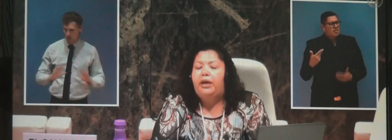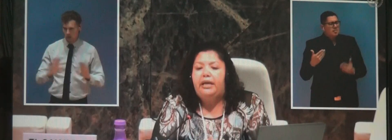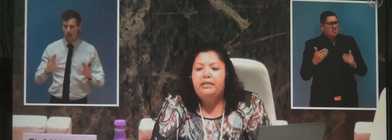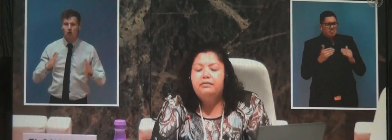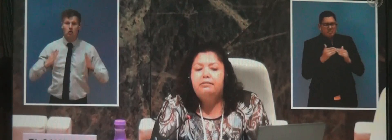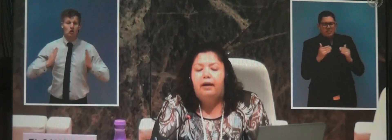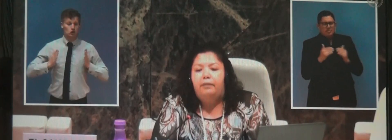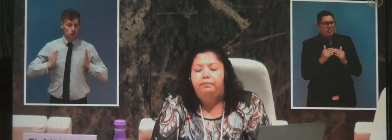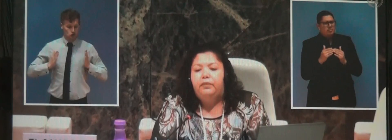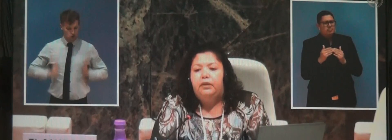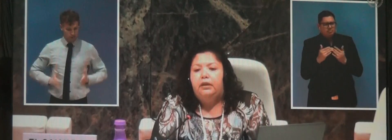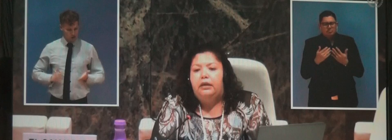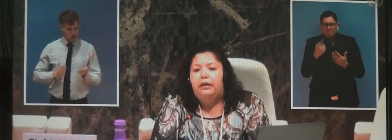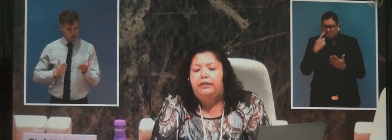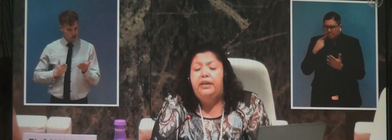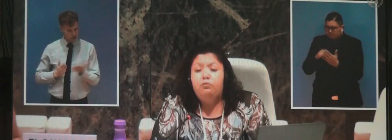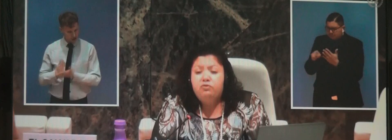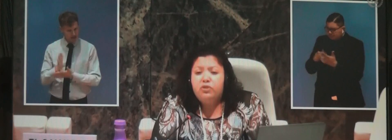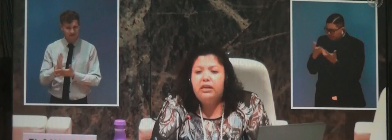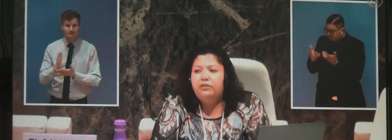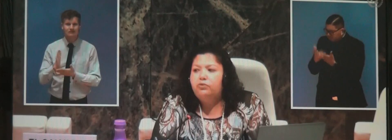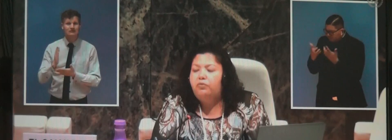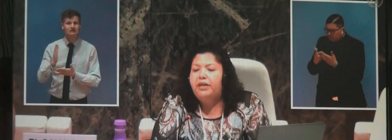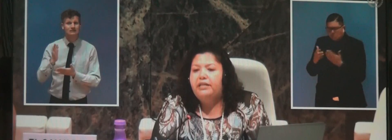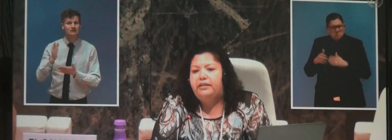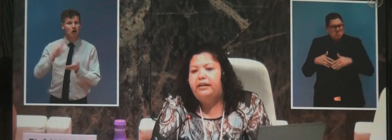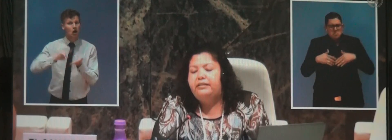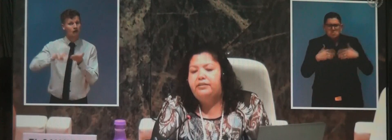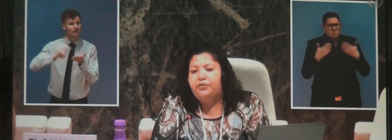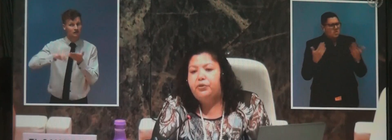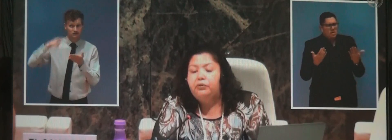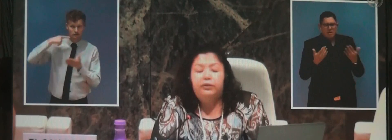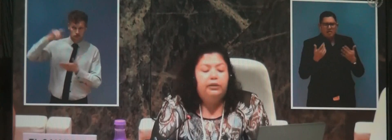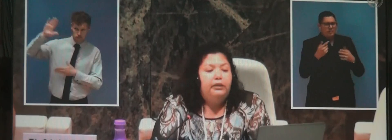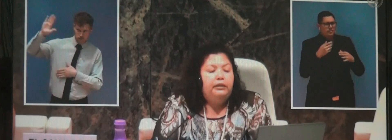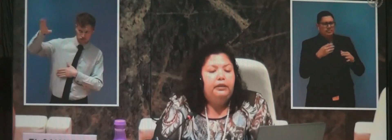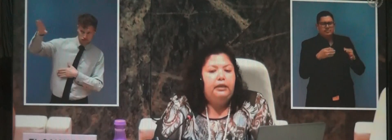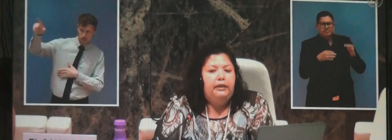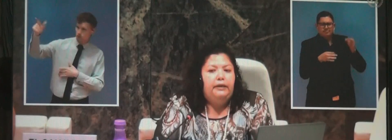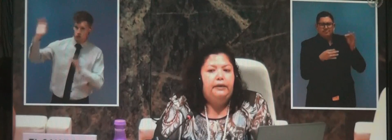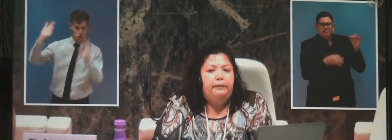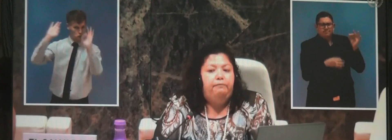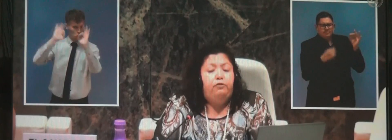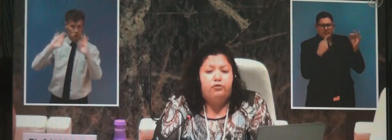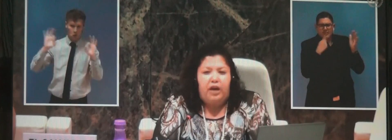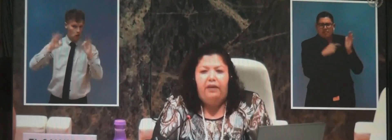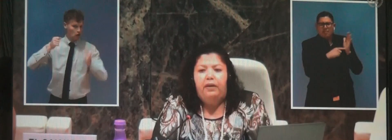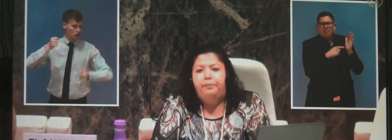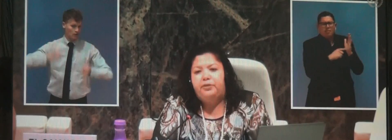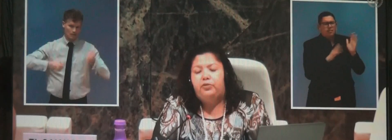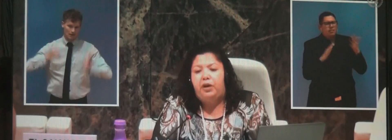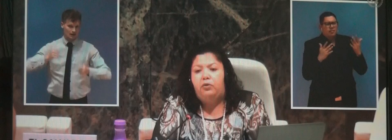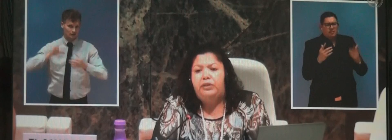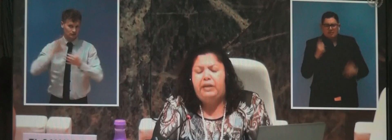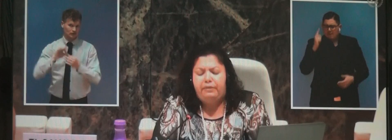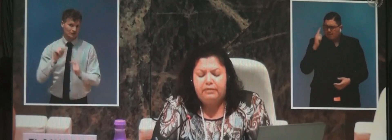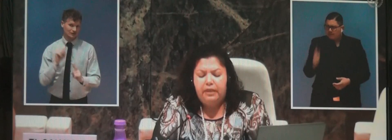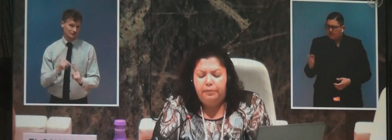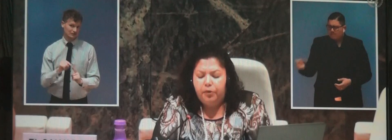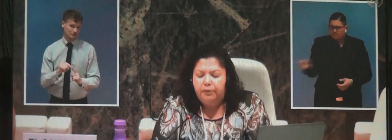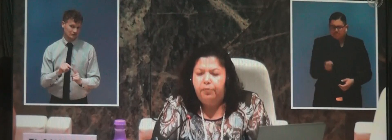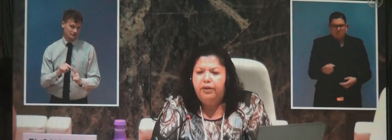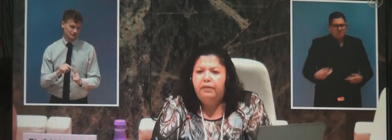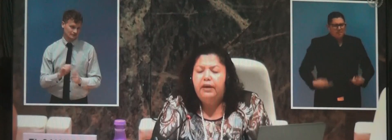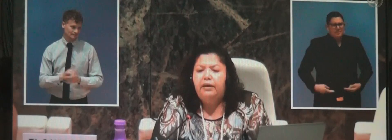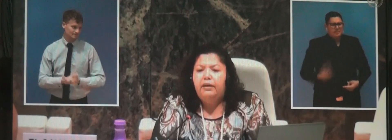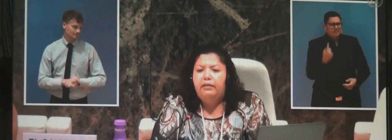tampoco registra denuncias sobre esterilización forzada a personas con discapacidad,